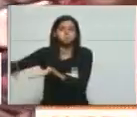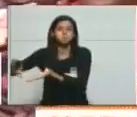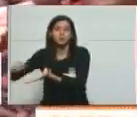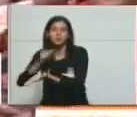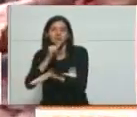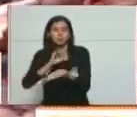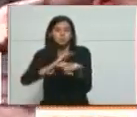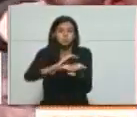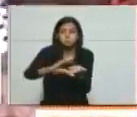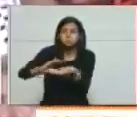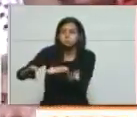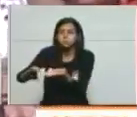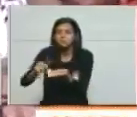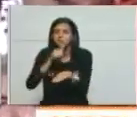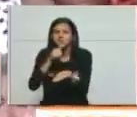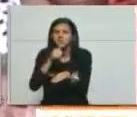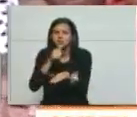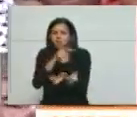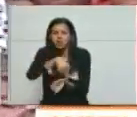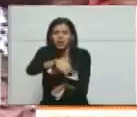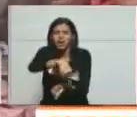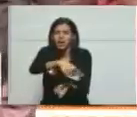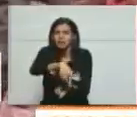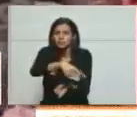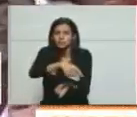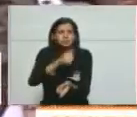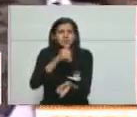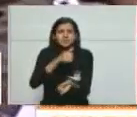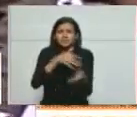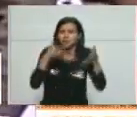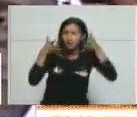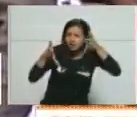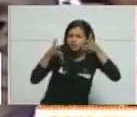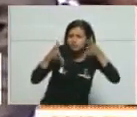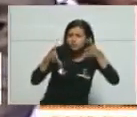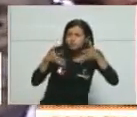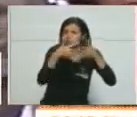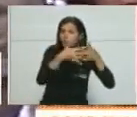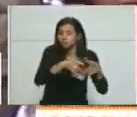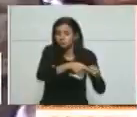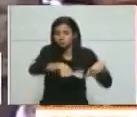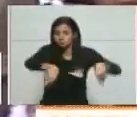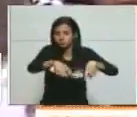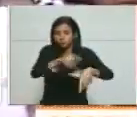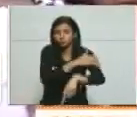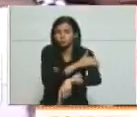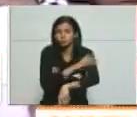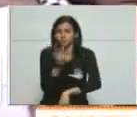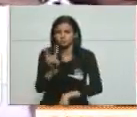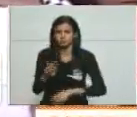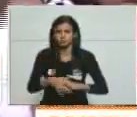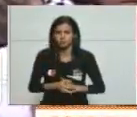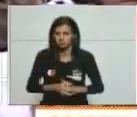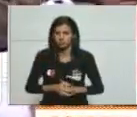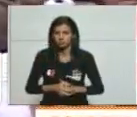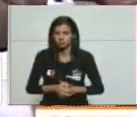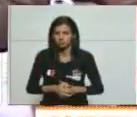asesores. Esta guarimba es apoyada por el gobierno de Estados Unidos. El